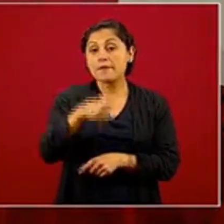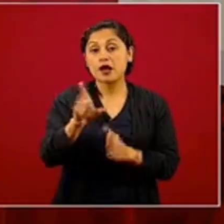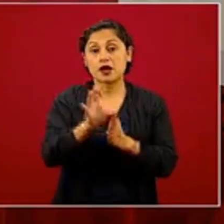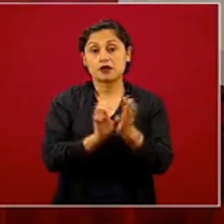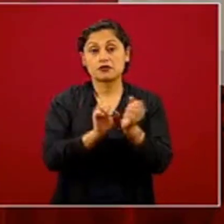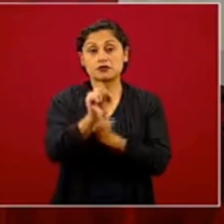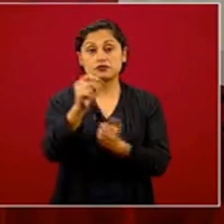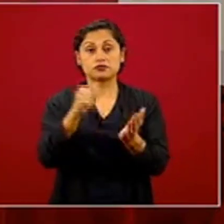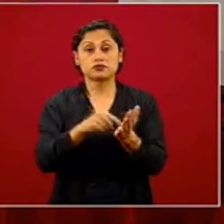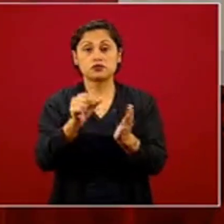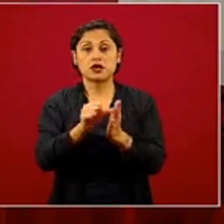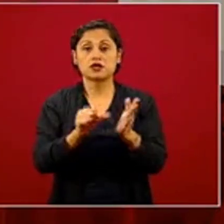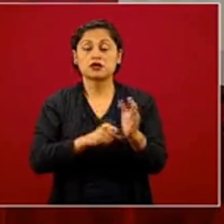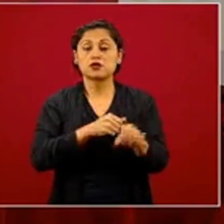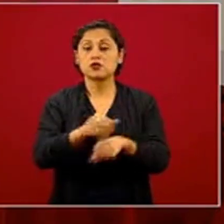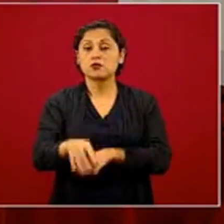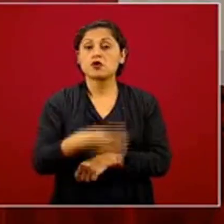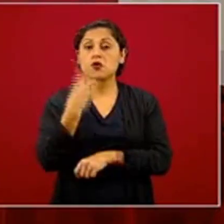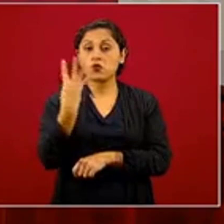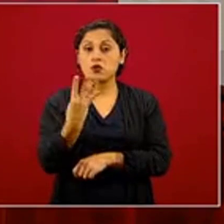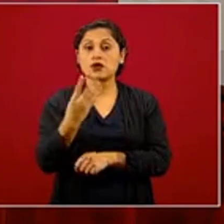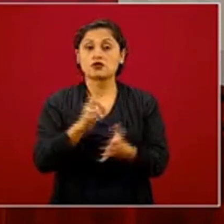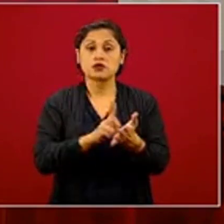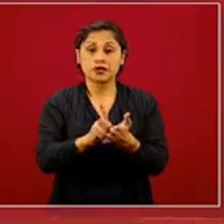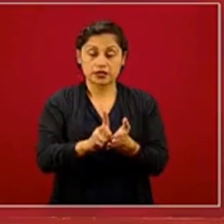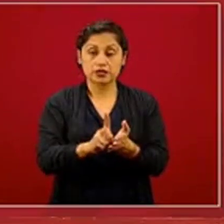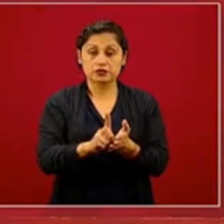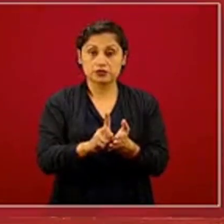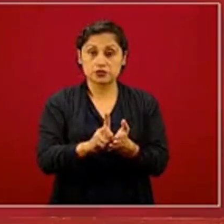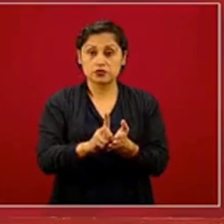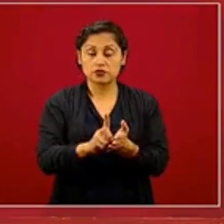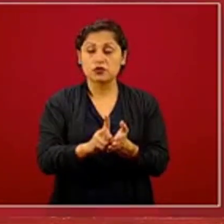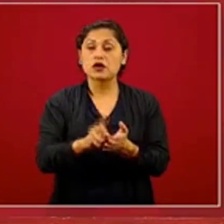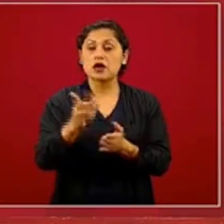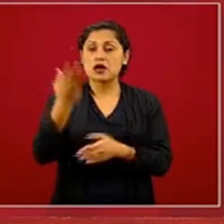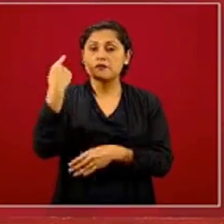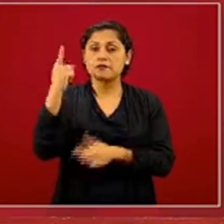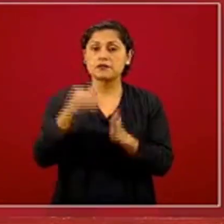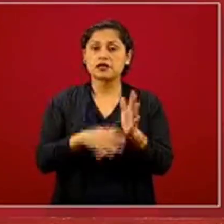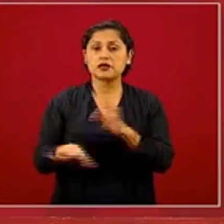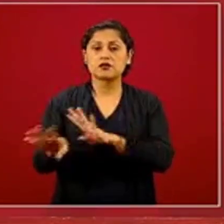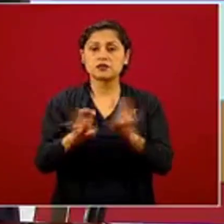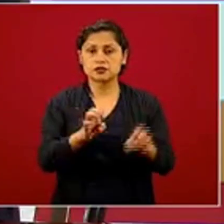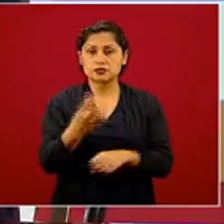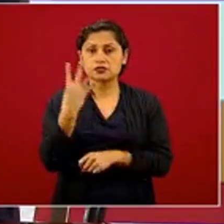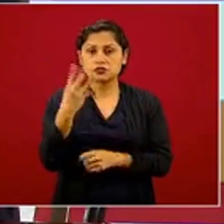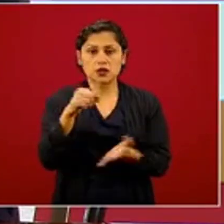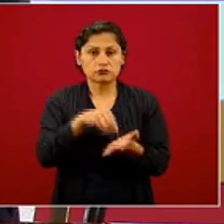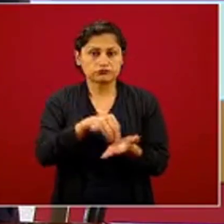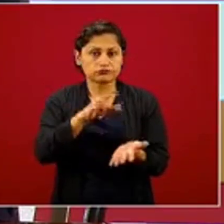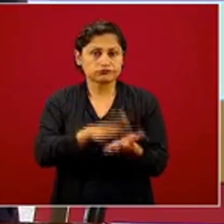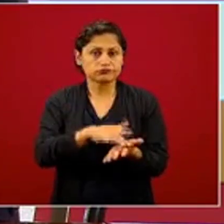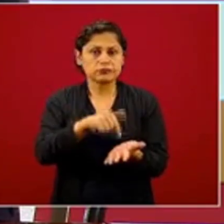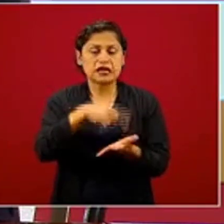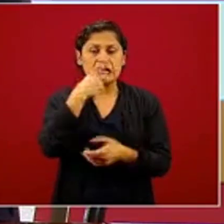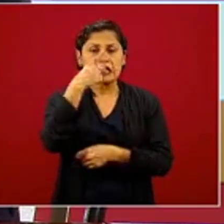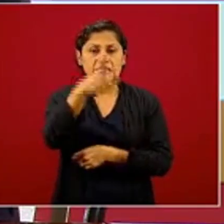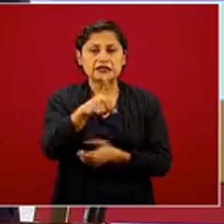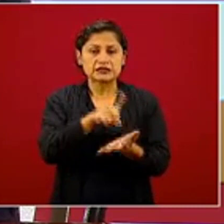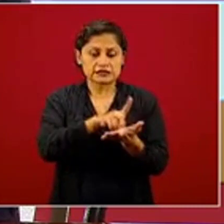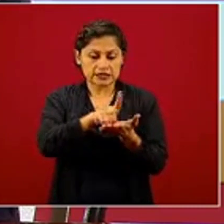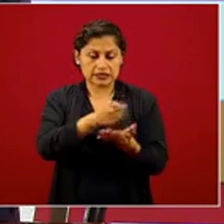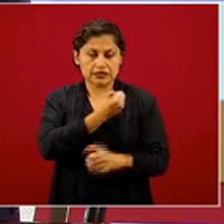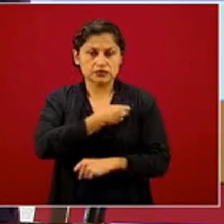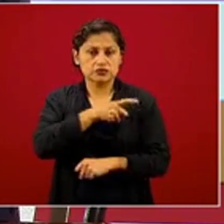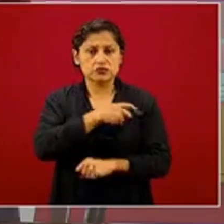del artículo 4, que desde 1984 indica que la protección de la salud es un derecho de todas las personas que